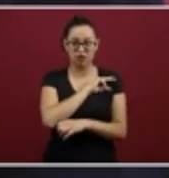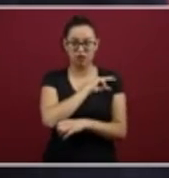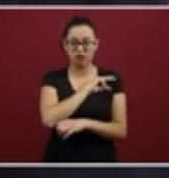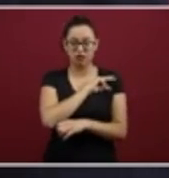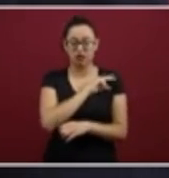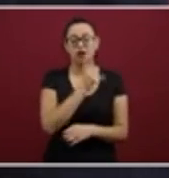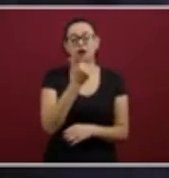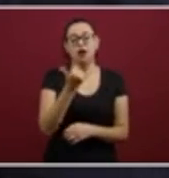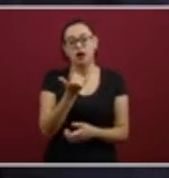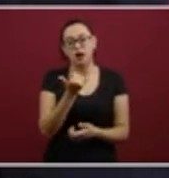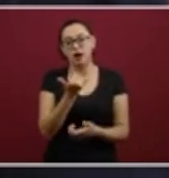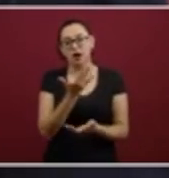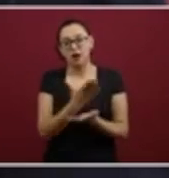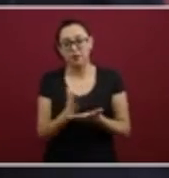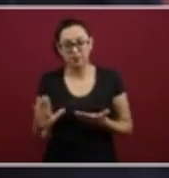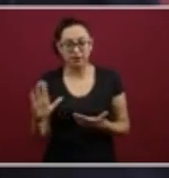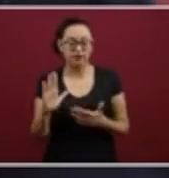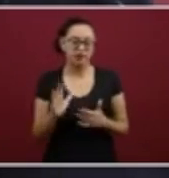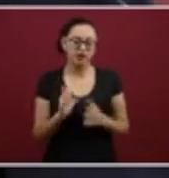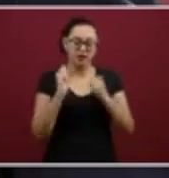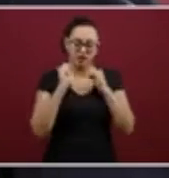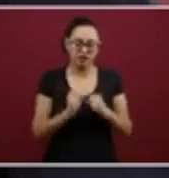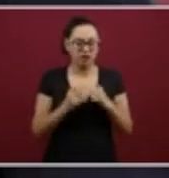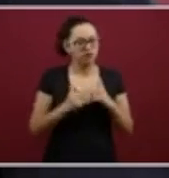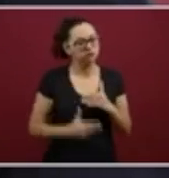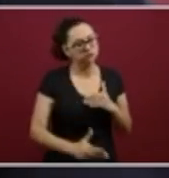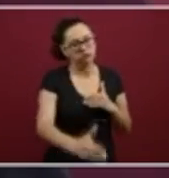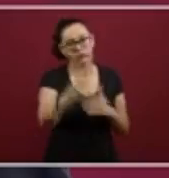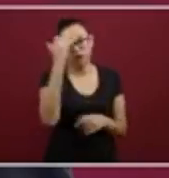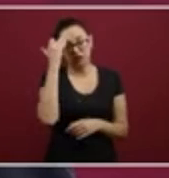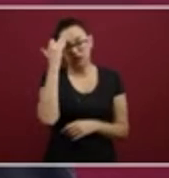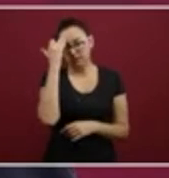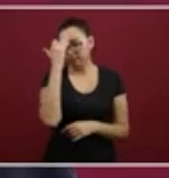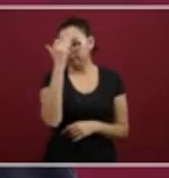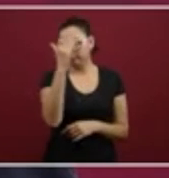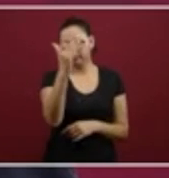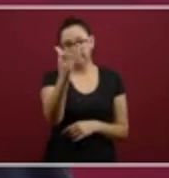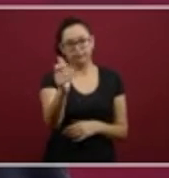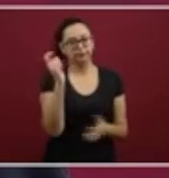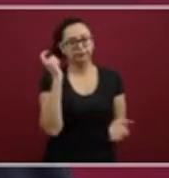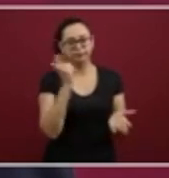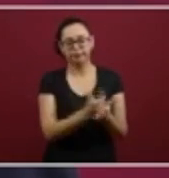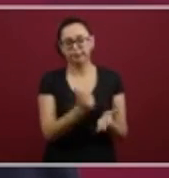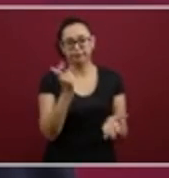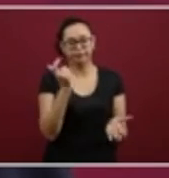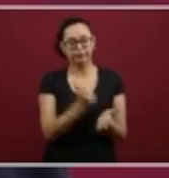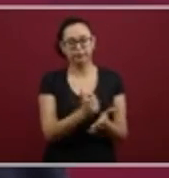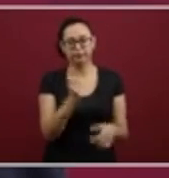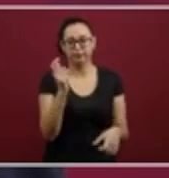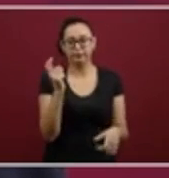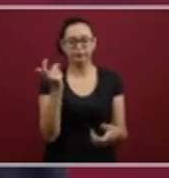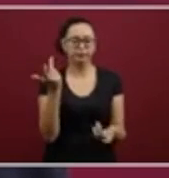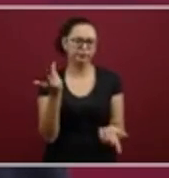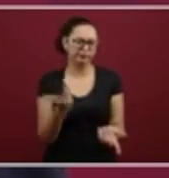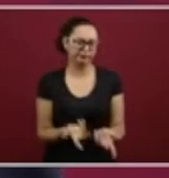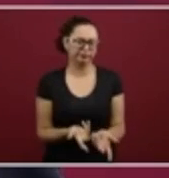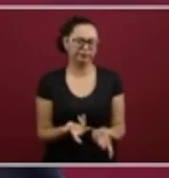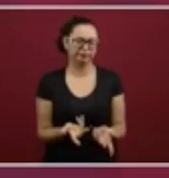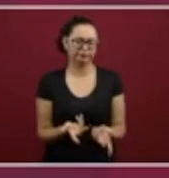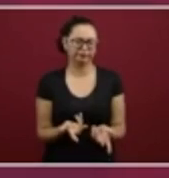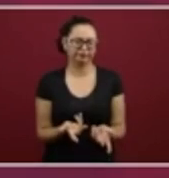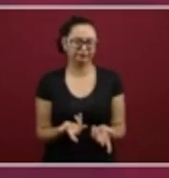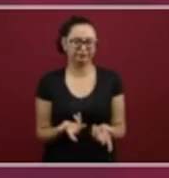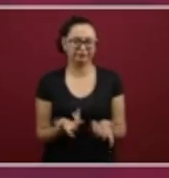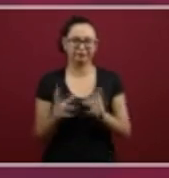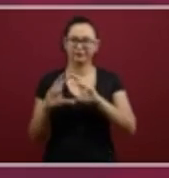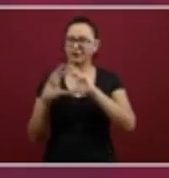y asegurarles un subsidio, que eso no se da